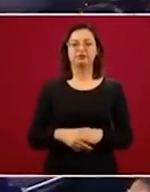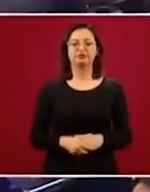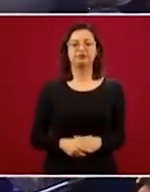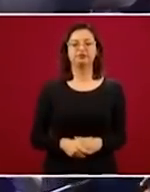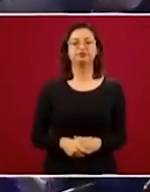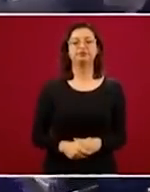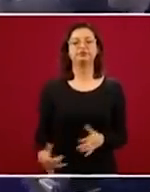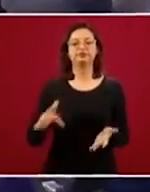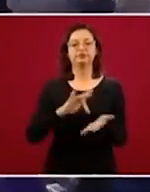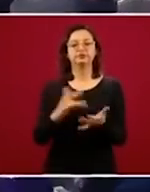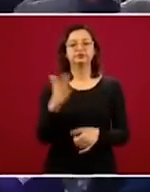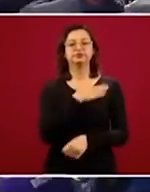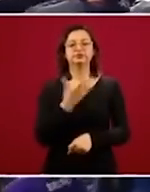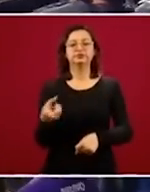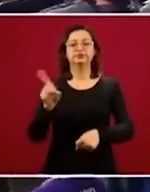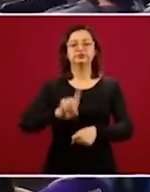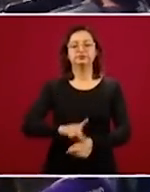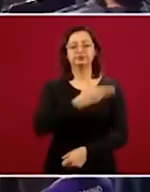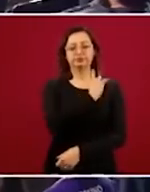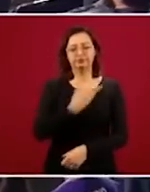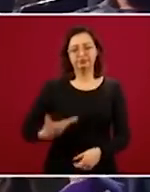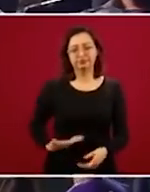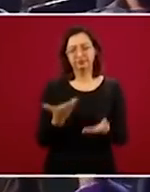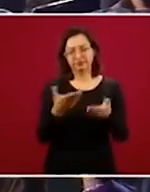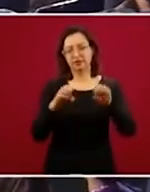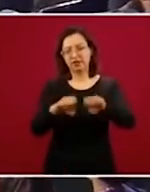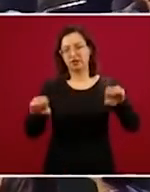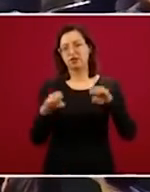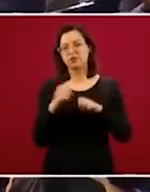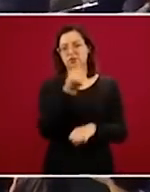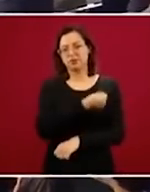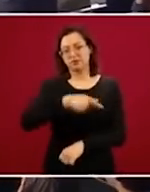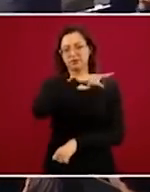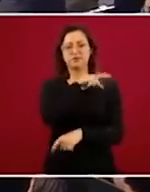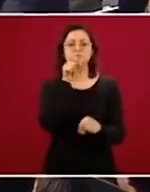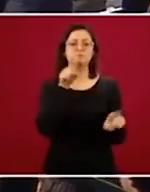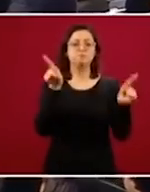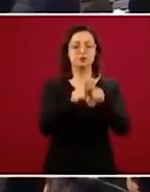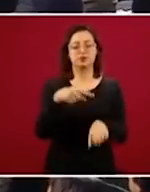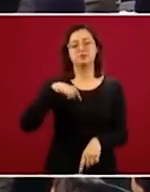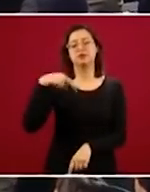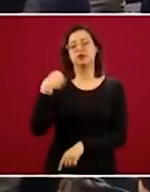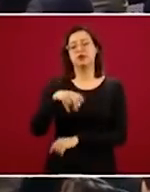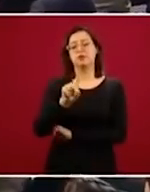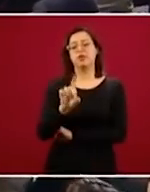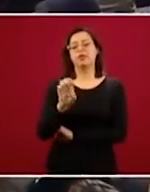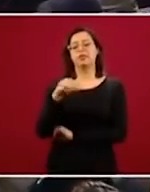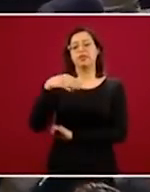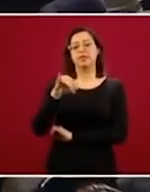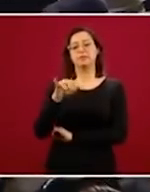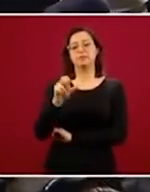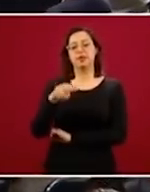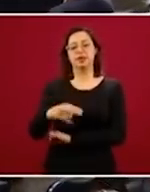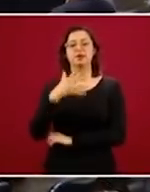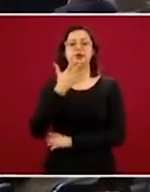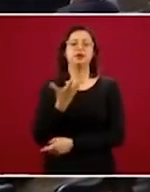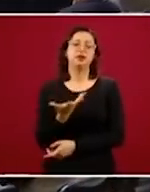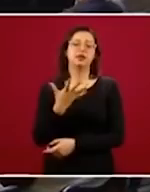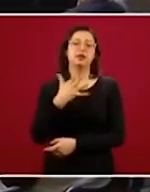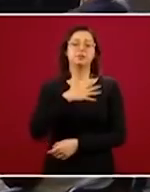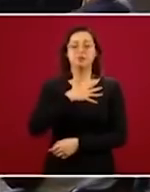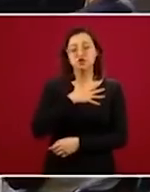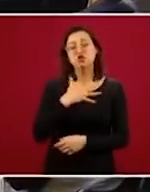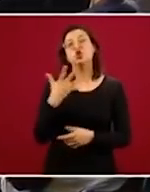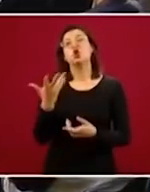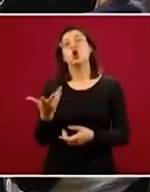gracias muy buenos días señor presidente y al gabinete de salud también está enviando arte de pasión por los negocios política rock and roll